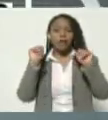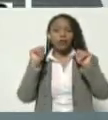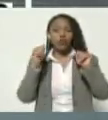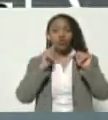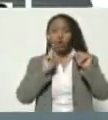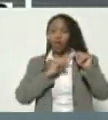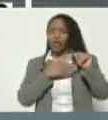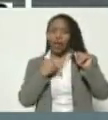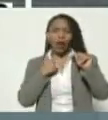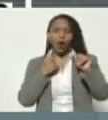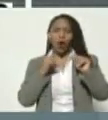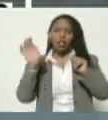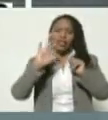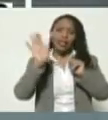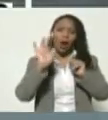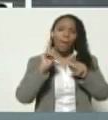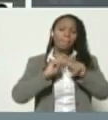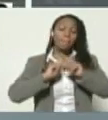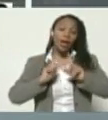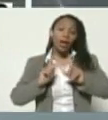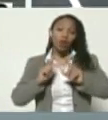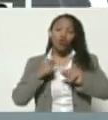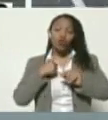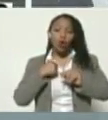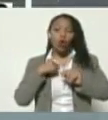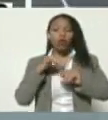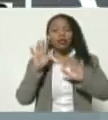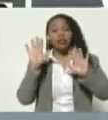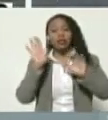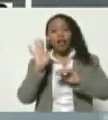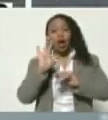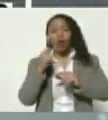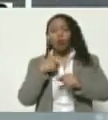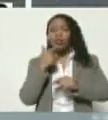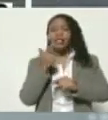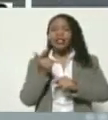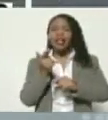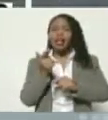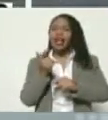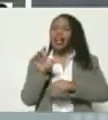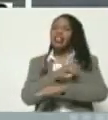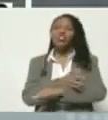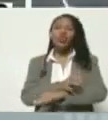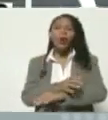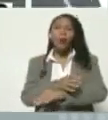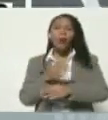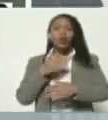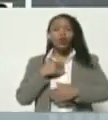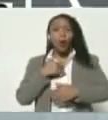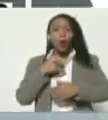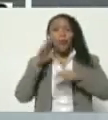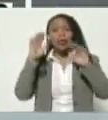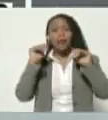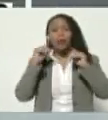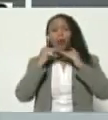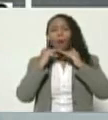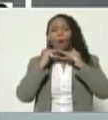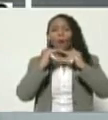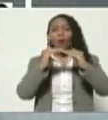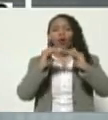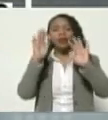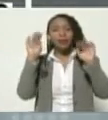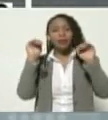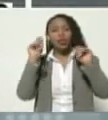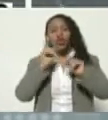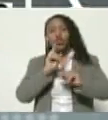quisiera, pero me tengo que despedir. ¿Cómo que dice la canción? Me despido a la llanera.